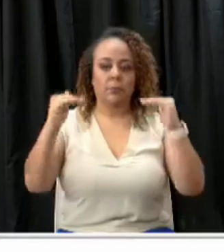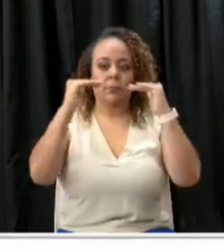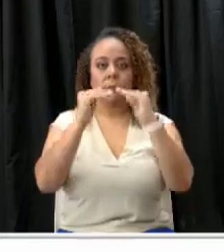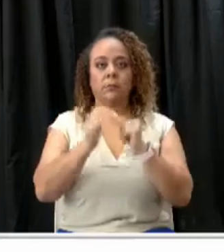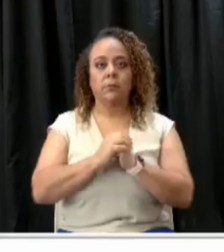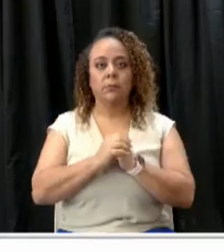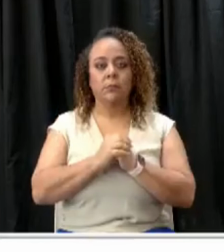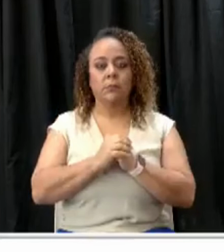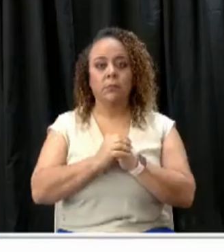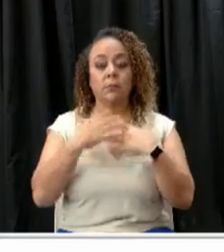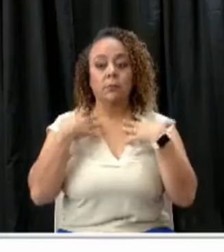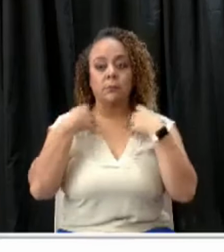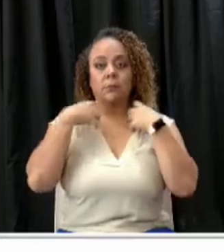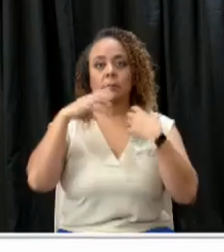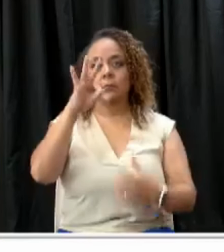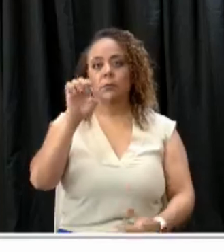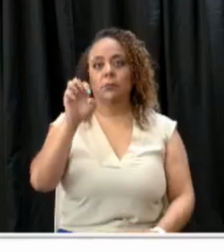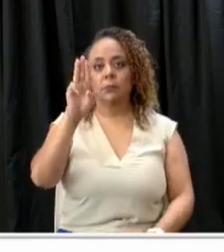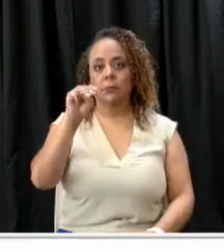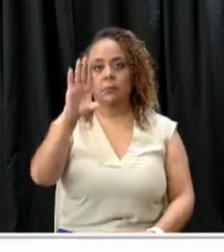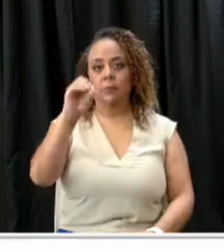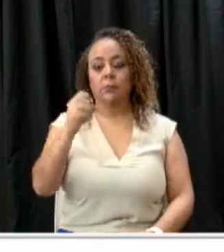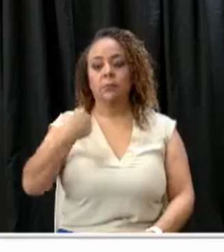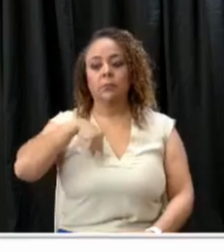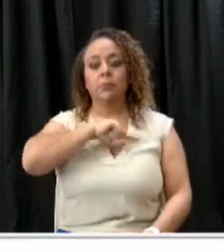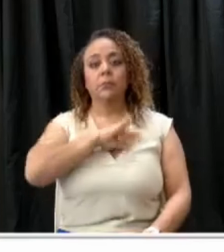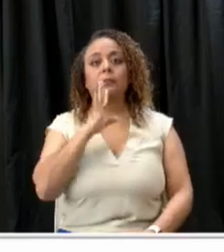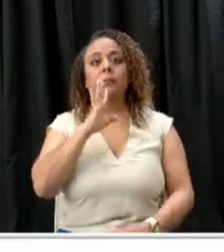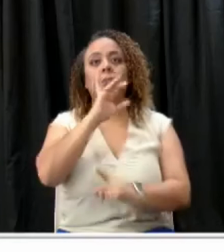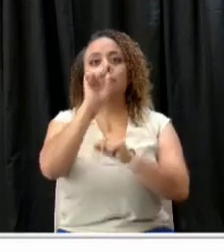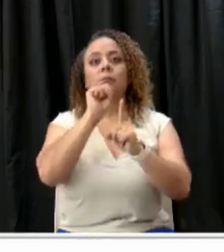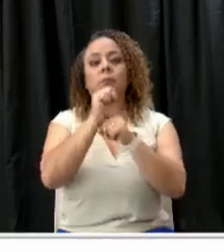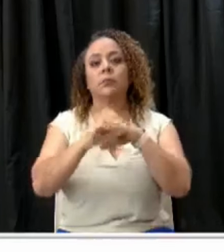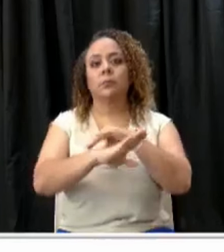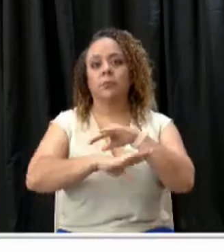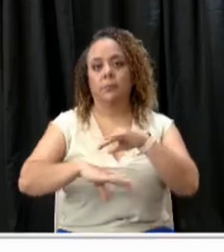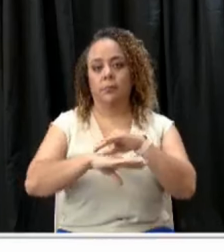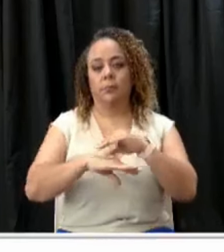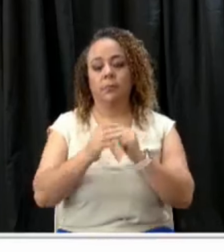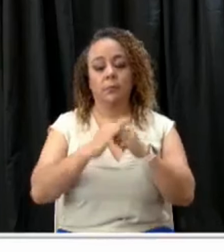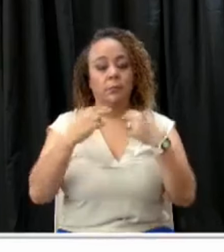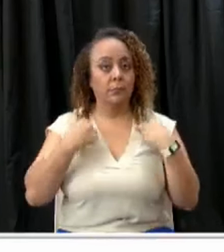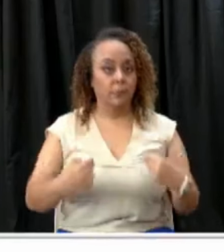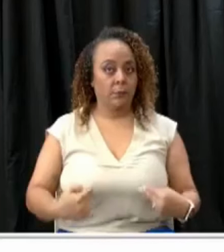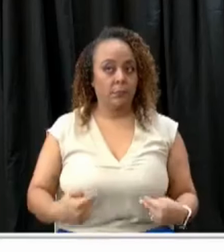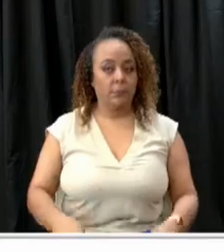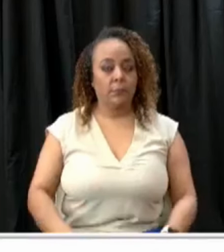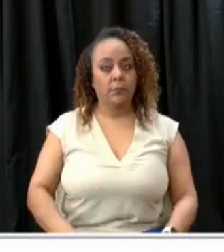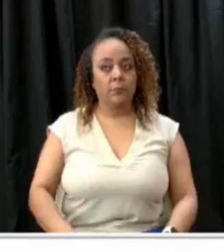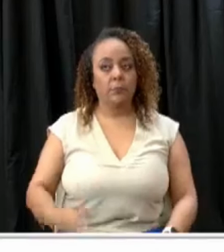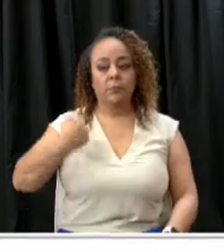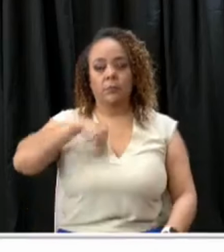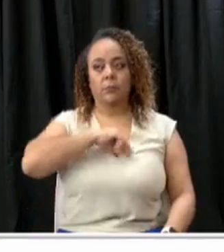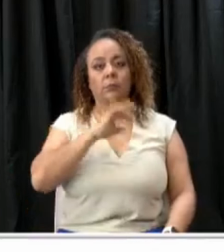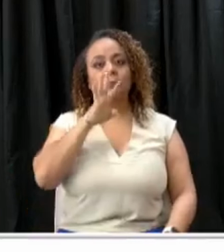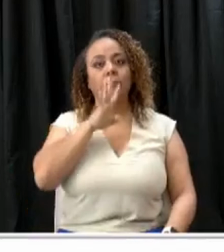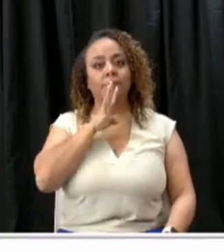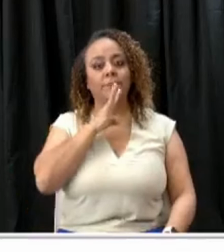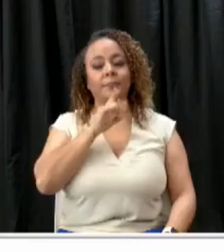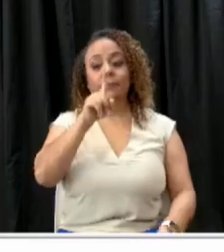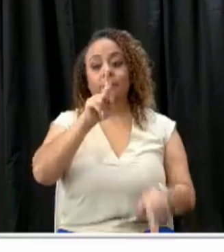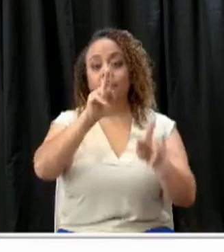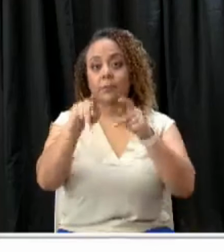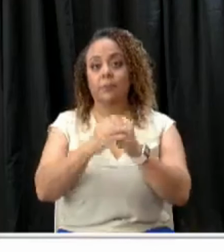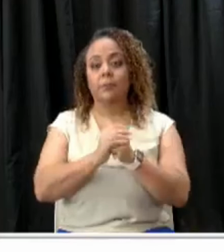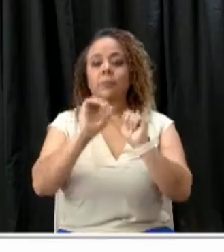de exposición al estrés térmico, estamos hablando de condiciones básicas humanas, o sea, estamos hablando de que una